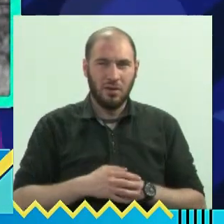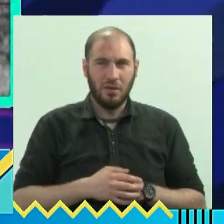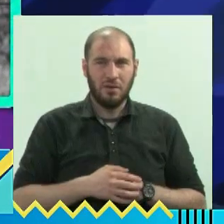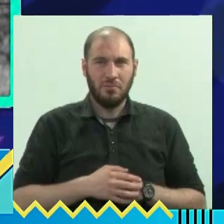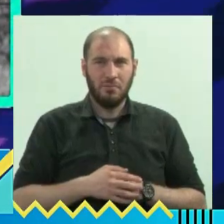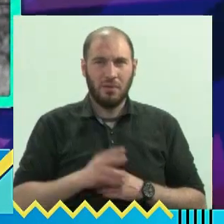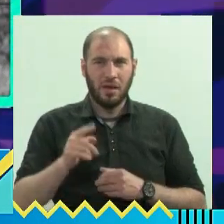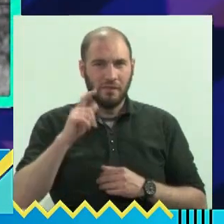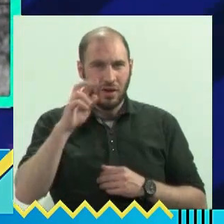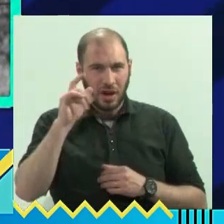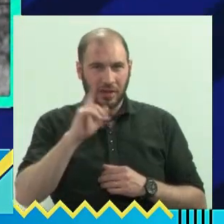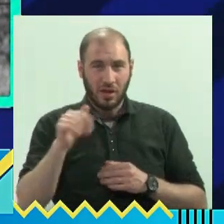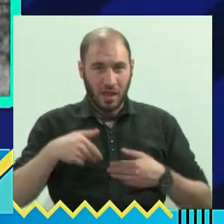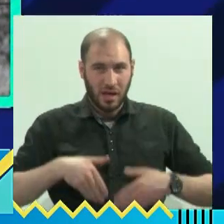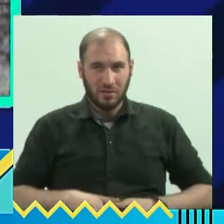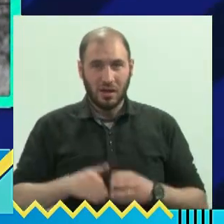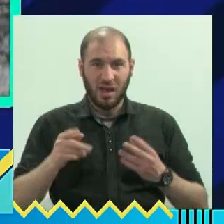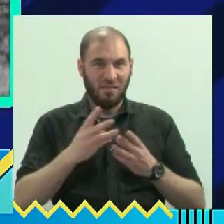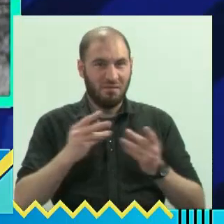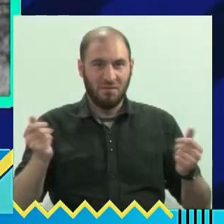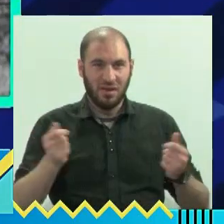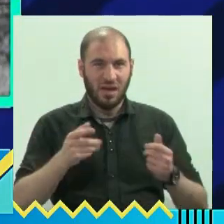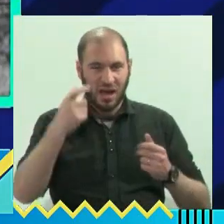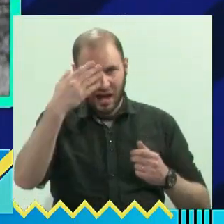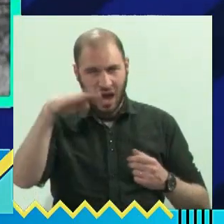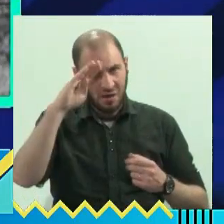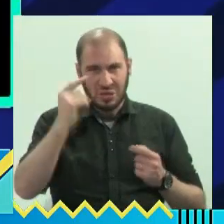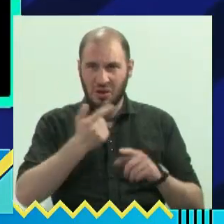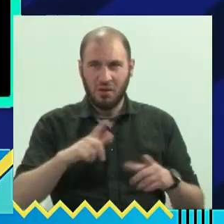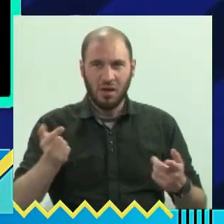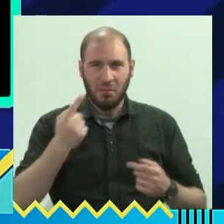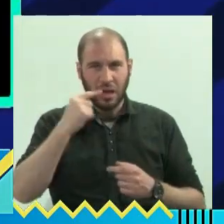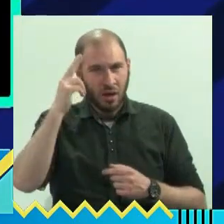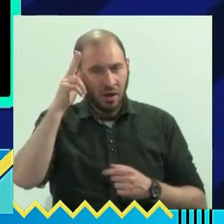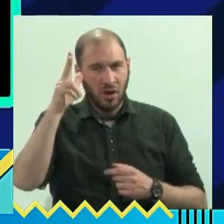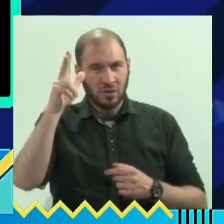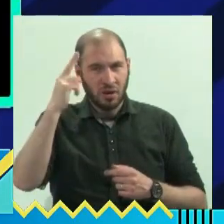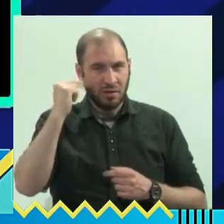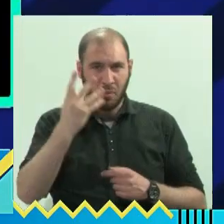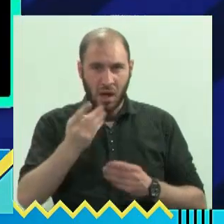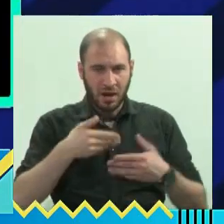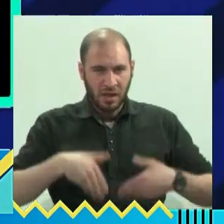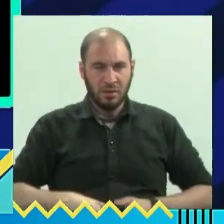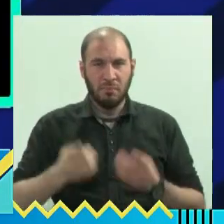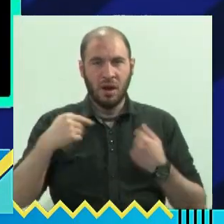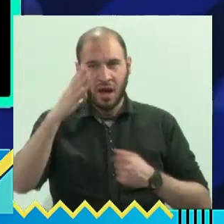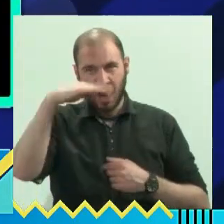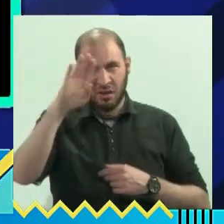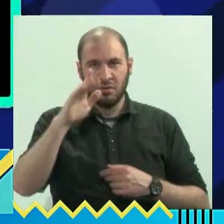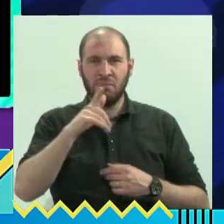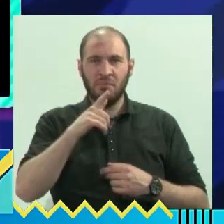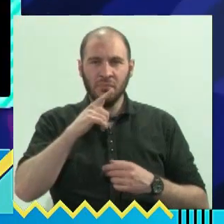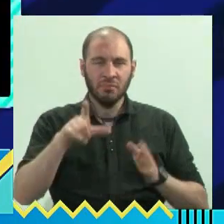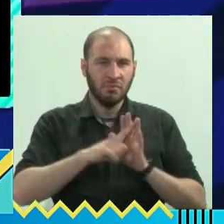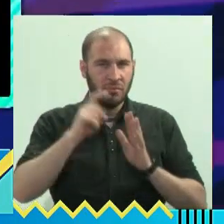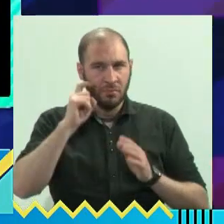Bairoleto nació, ya no existía más físicamente el gaucho, nace en 1894. Pero claro, el gaucho era como sinónimo fuera